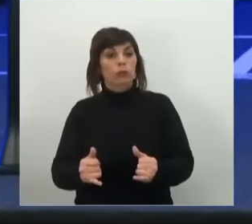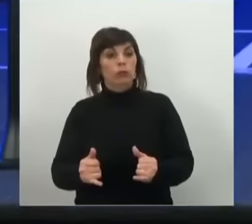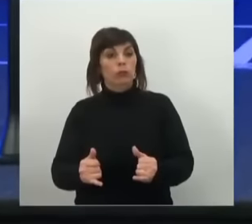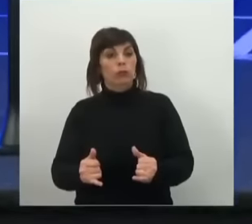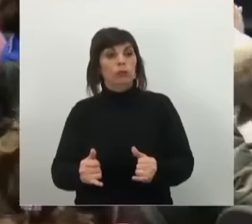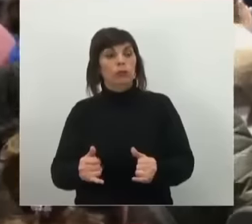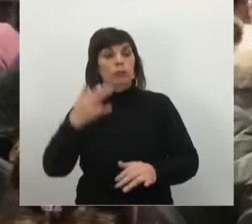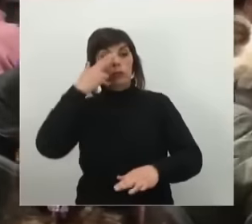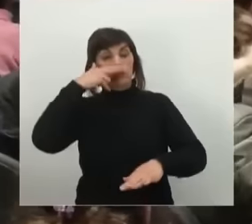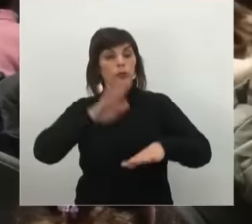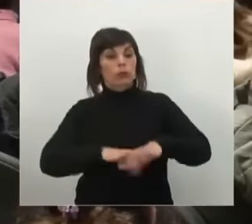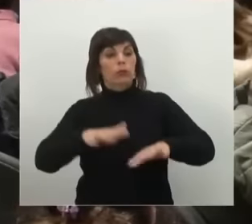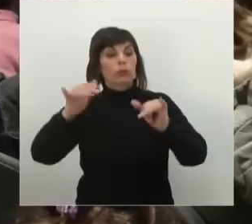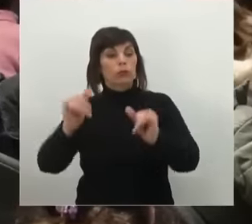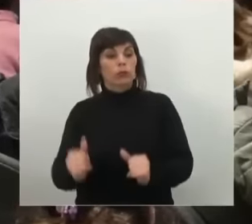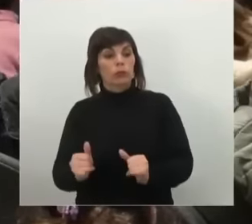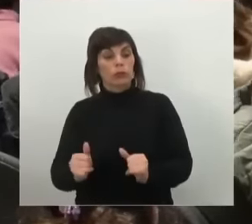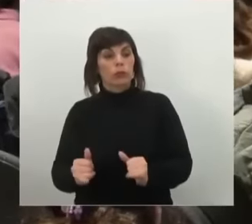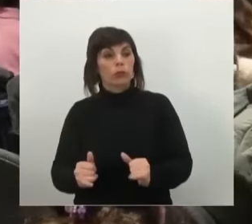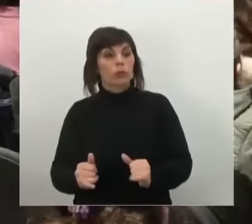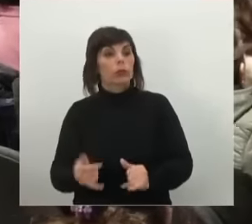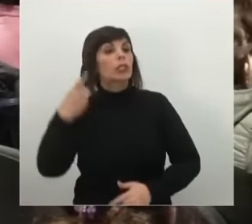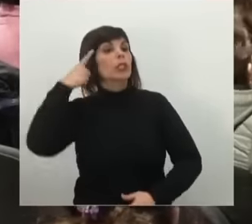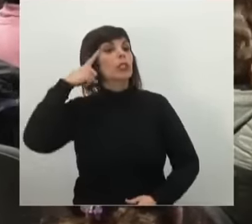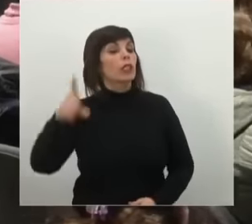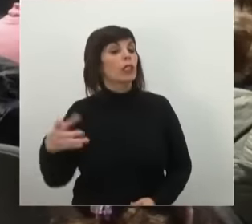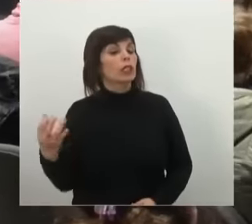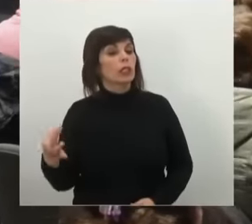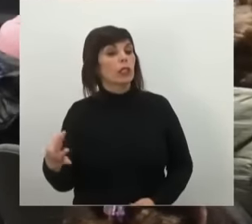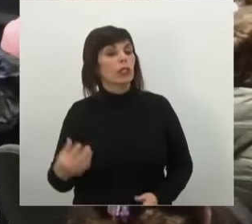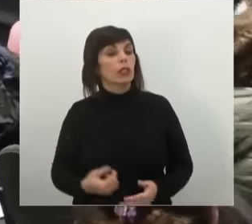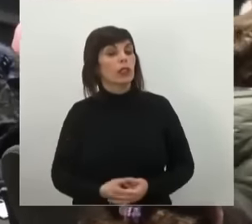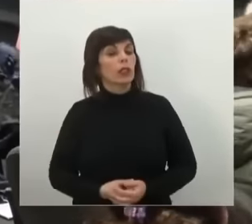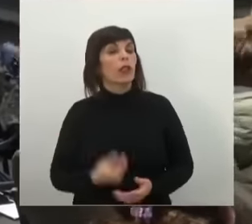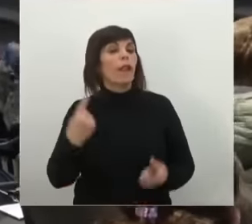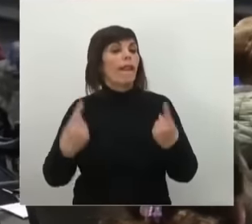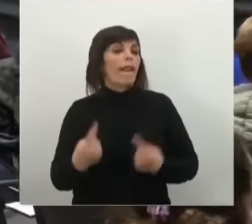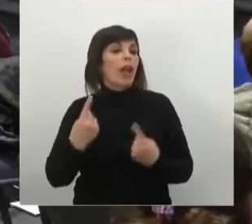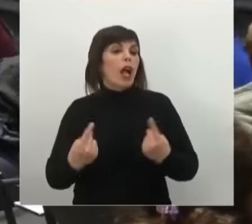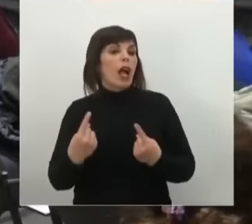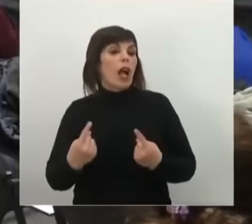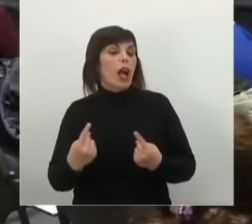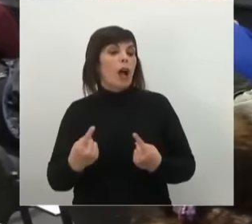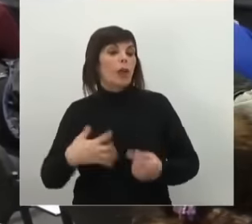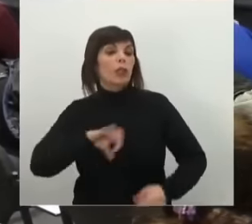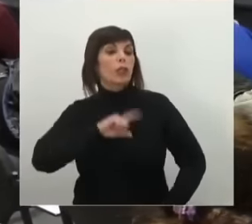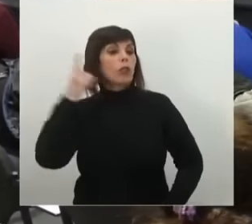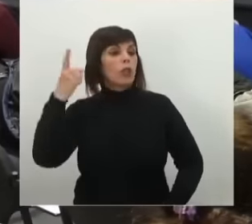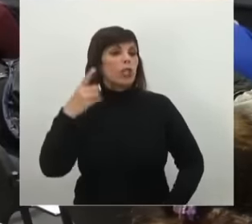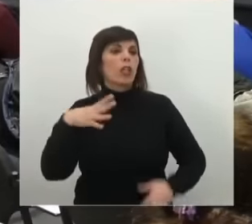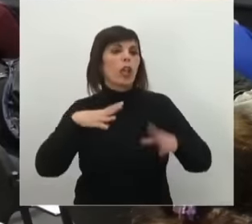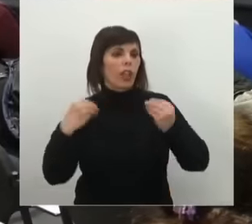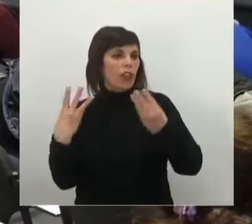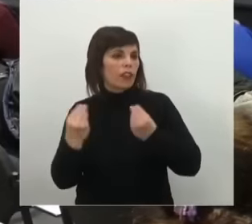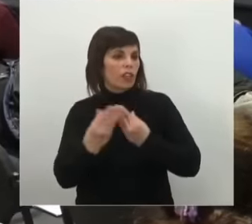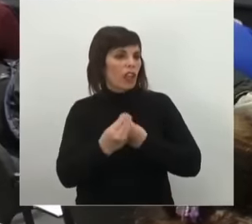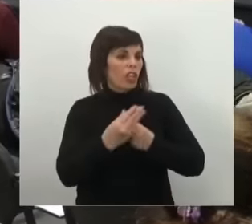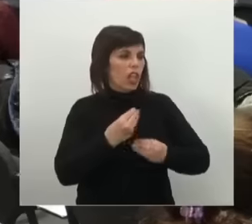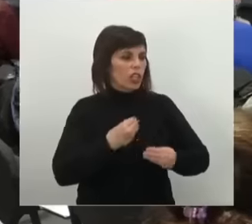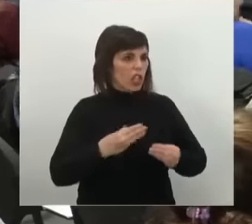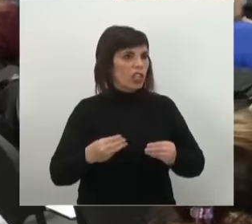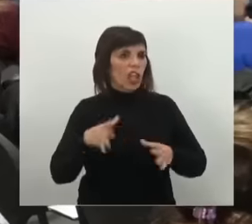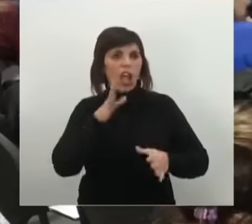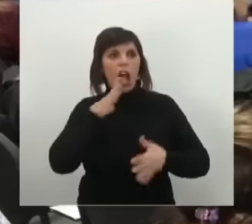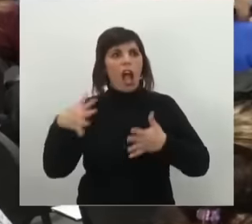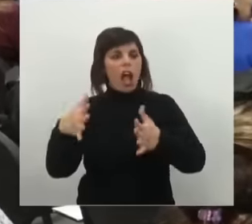hasta que se mojaron los pies queréis una cosa de vez en cuando hay que mojarse con el señor hay que meterse